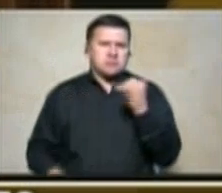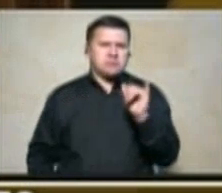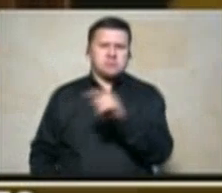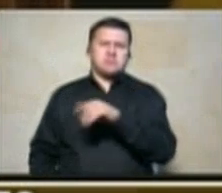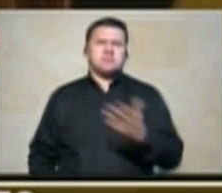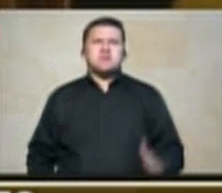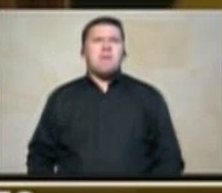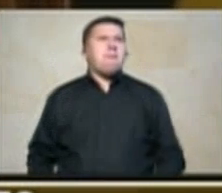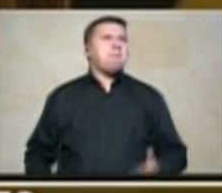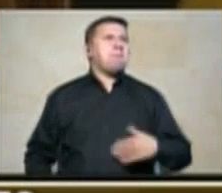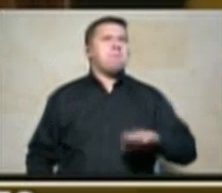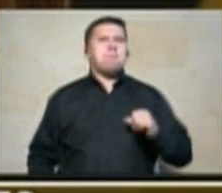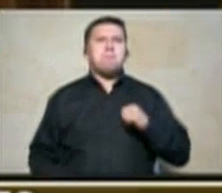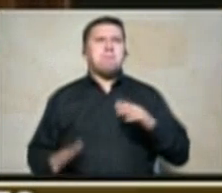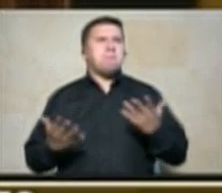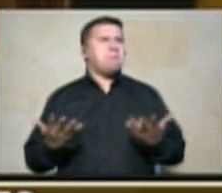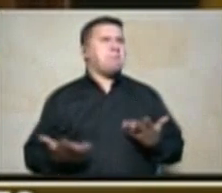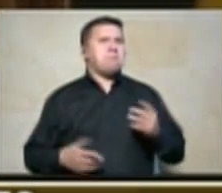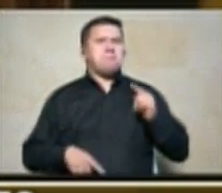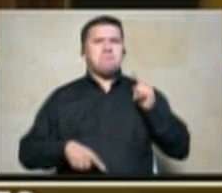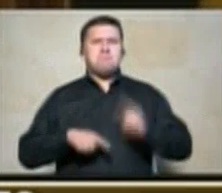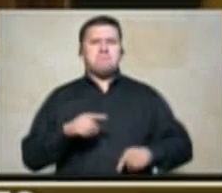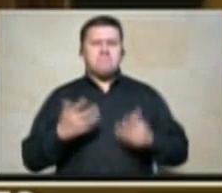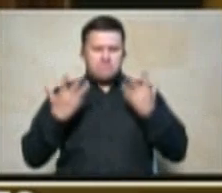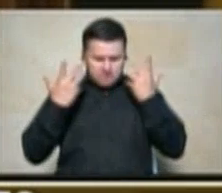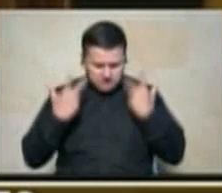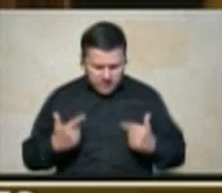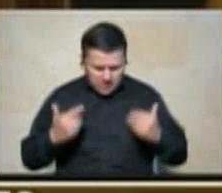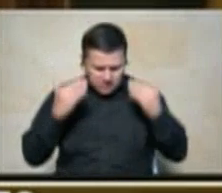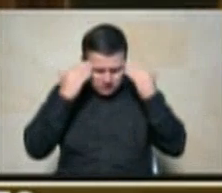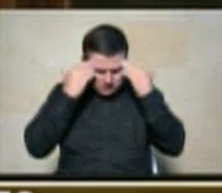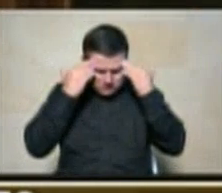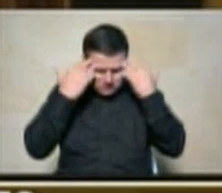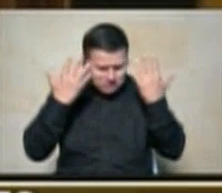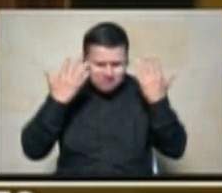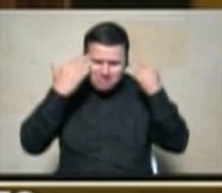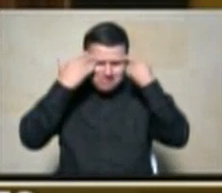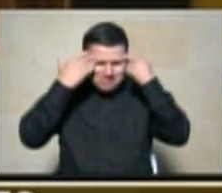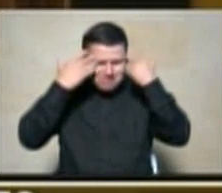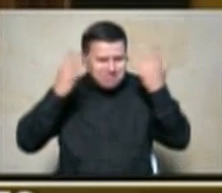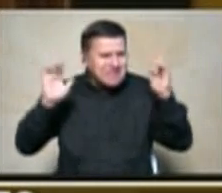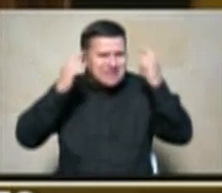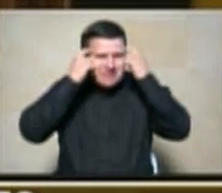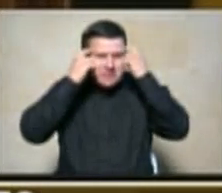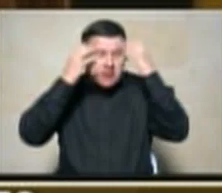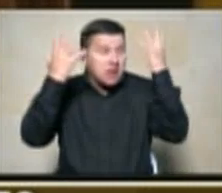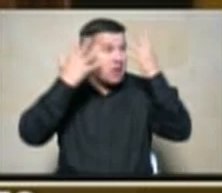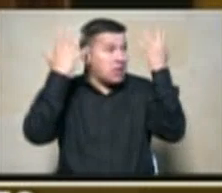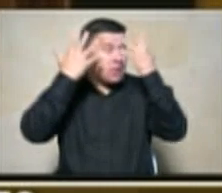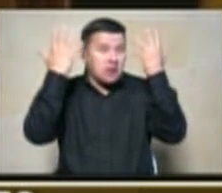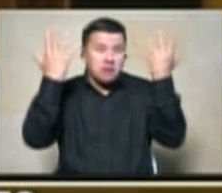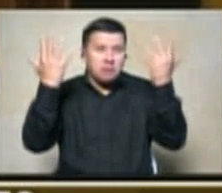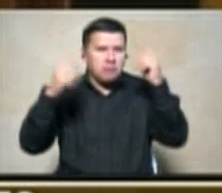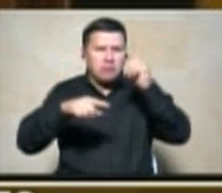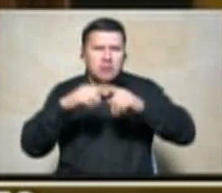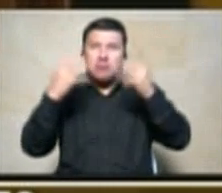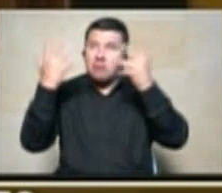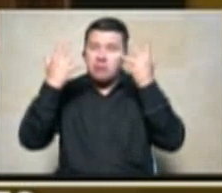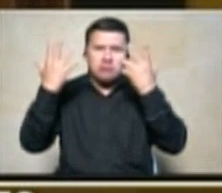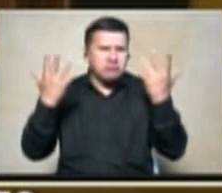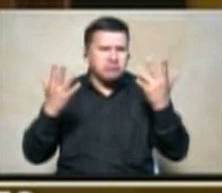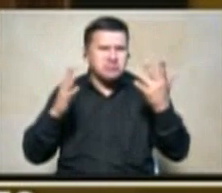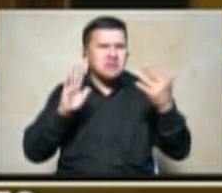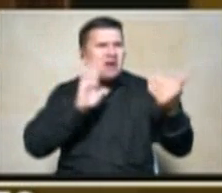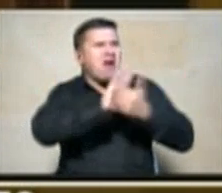mental, porque aturdidos por esos atropellos, por esas injusticias,